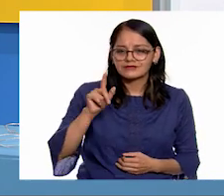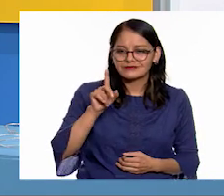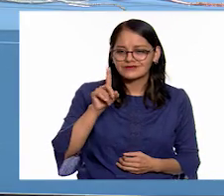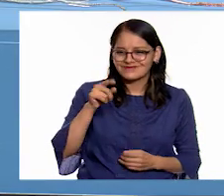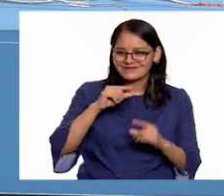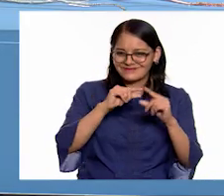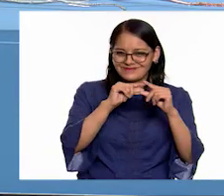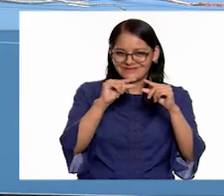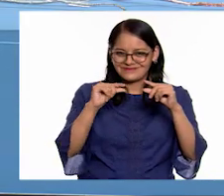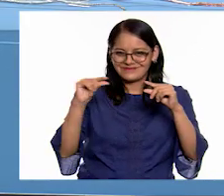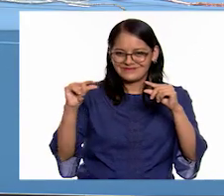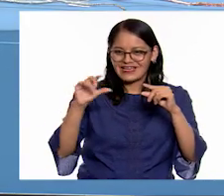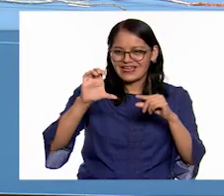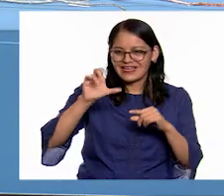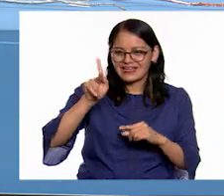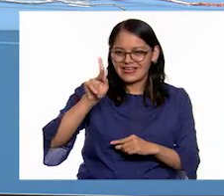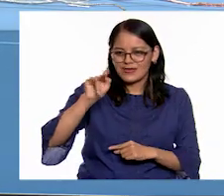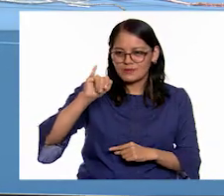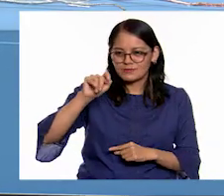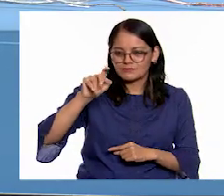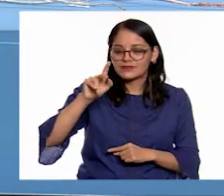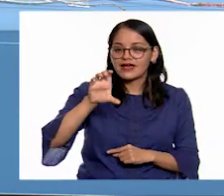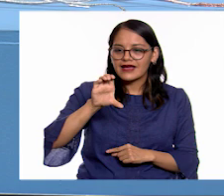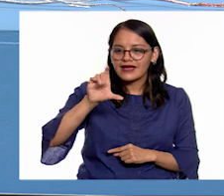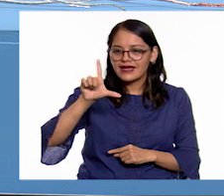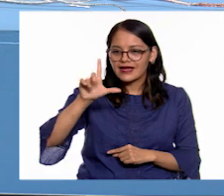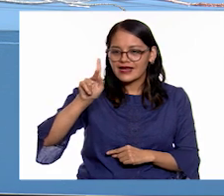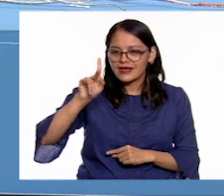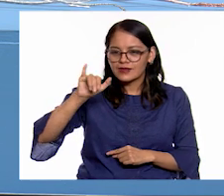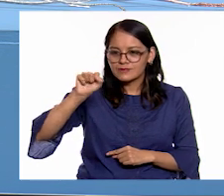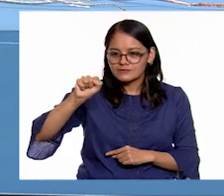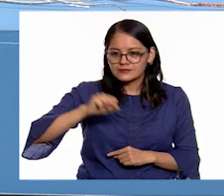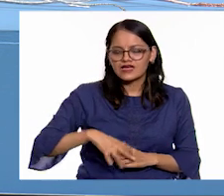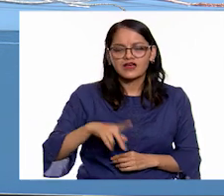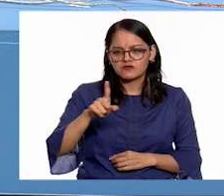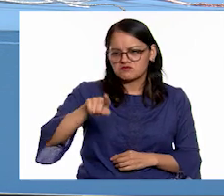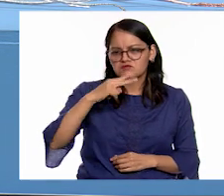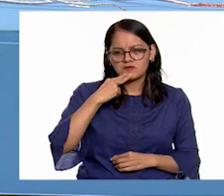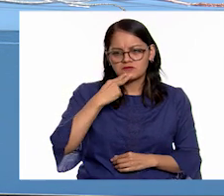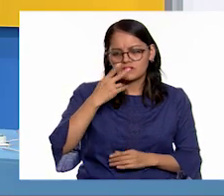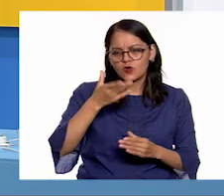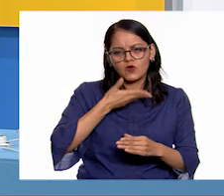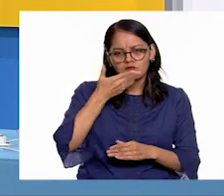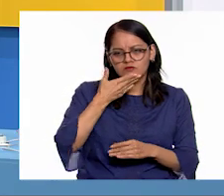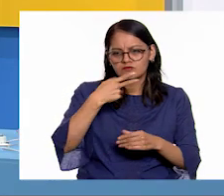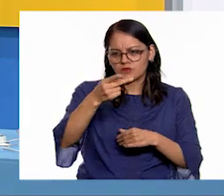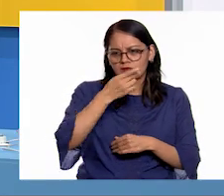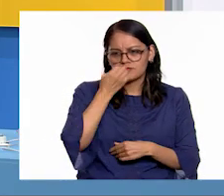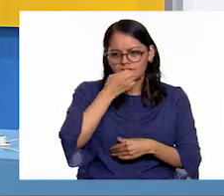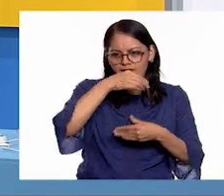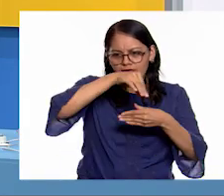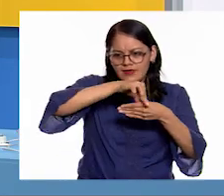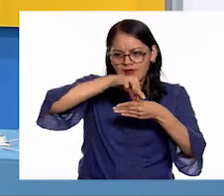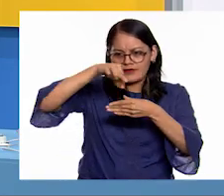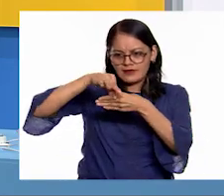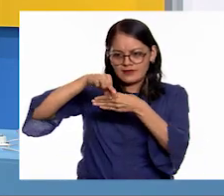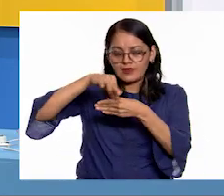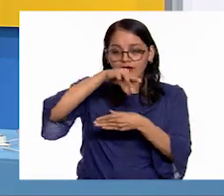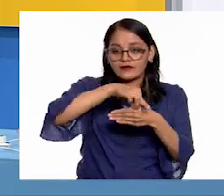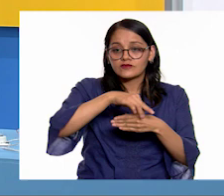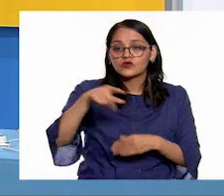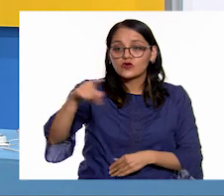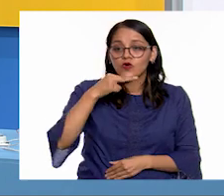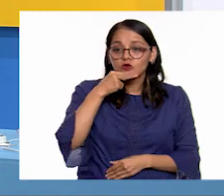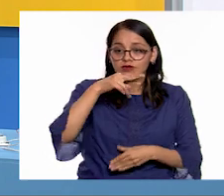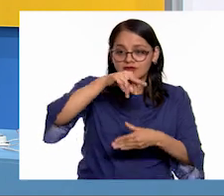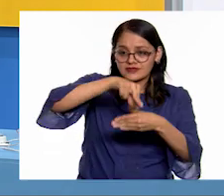los que usamos comúnmente en la oficina o en la escuela, que en este caso funcionarán como interruptores del paso